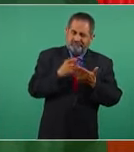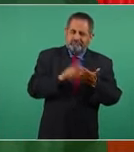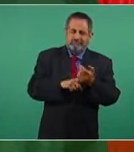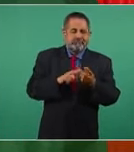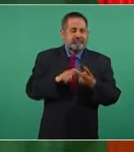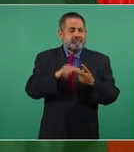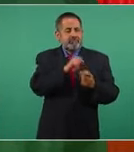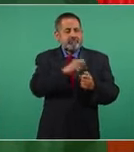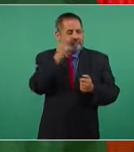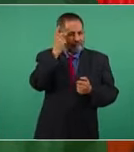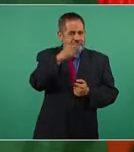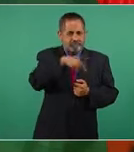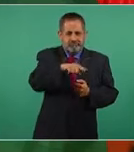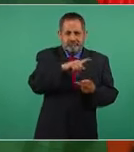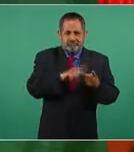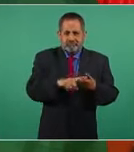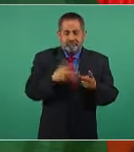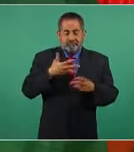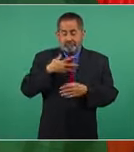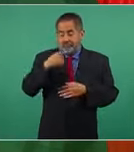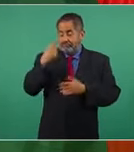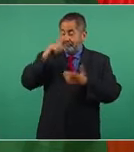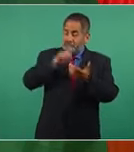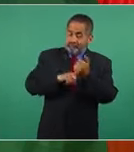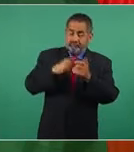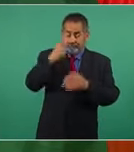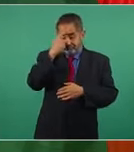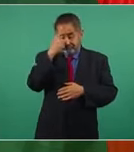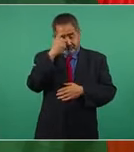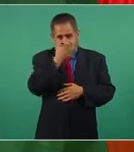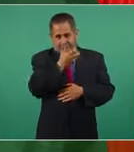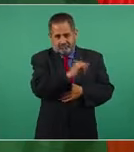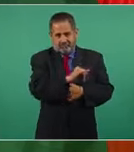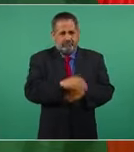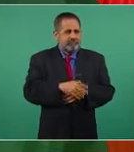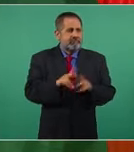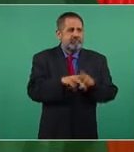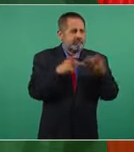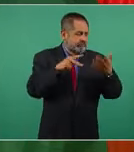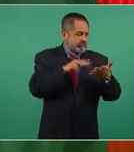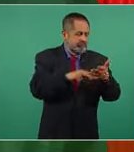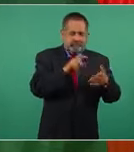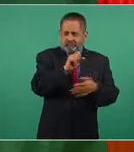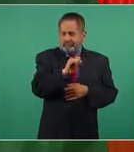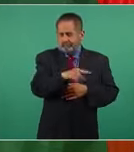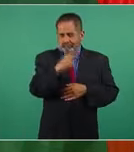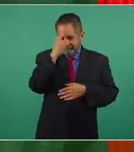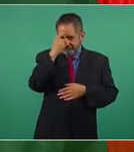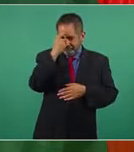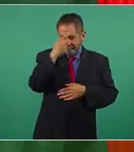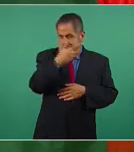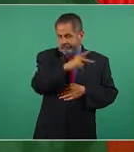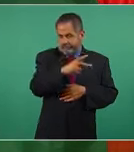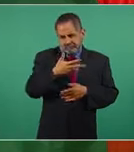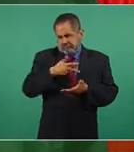los dueños, tienen este pensamiento, y los que leen el periódico, que están en todo su derecho,